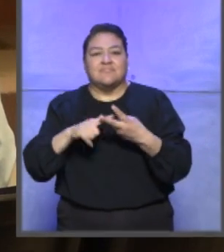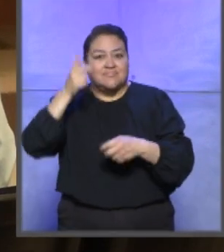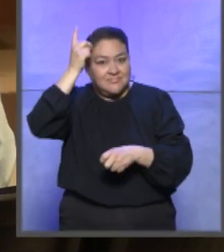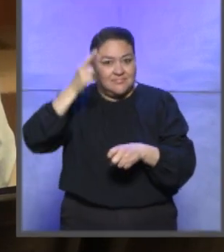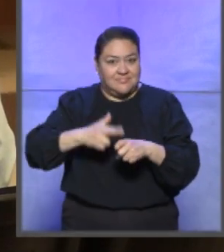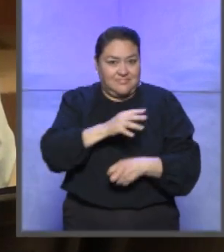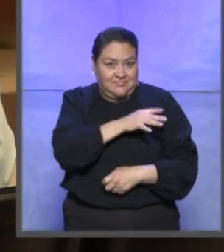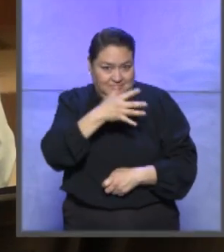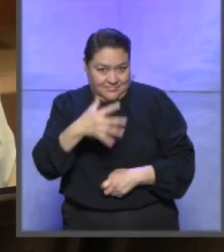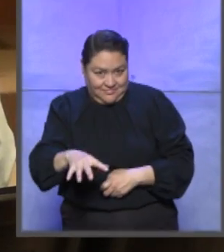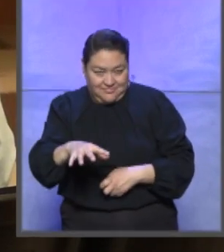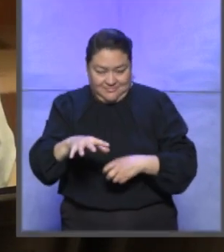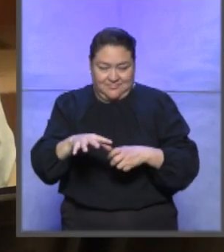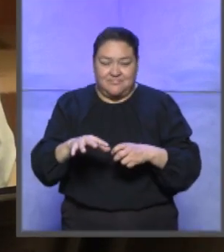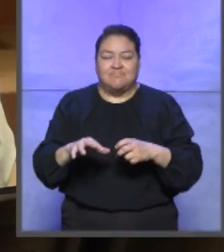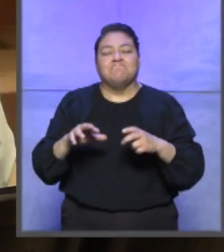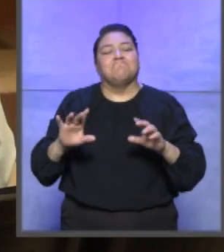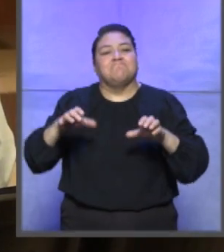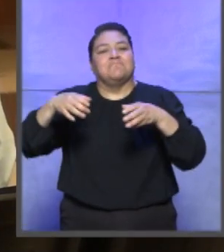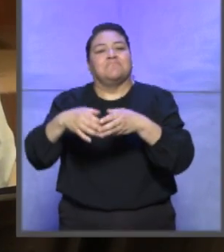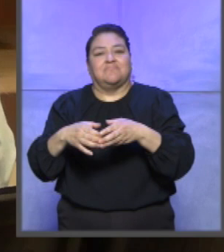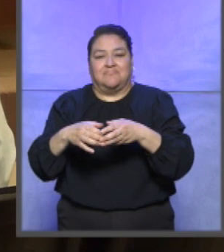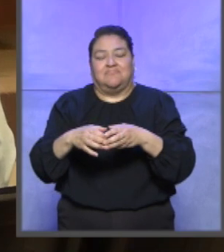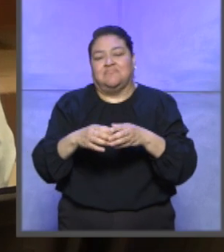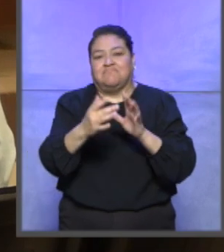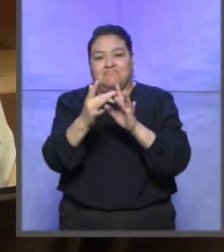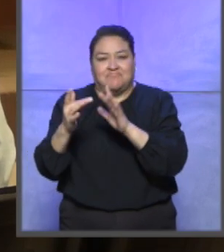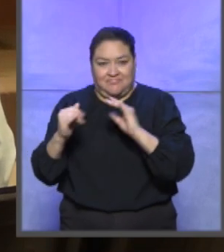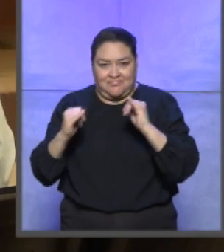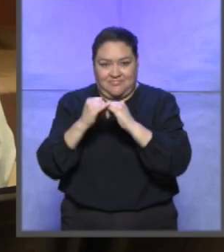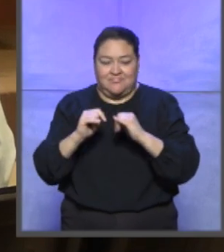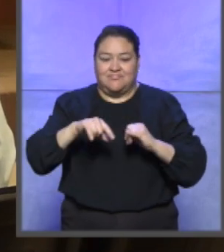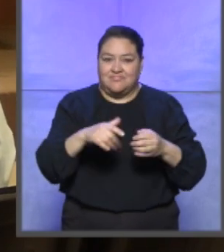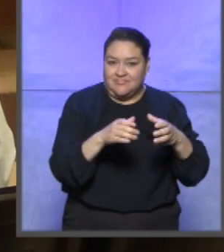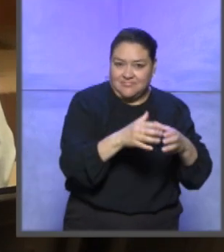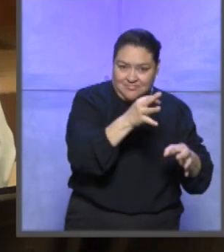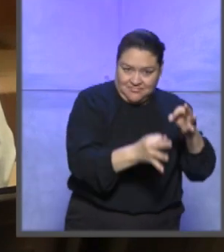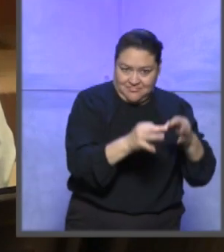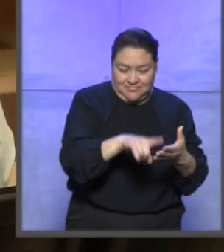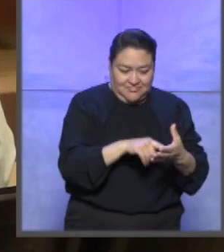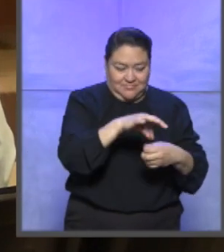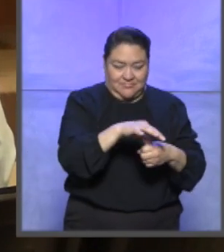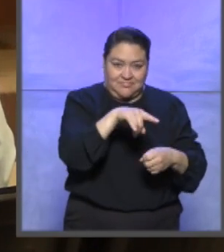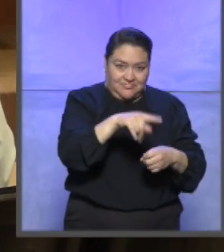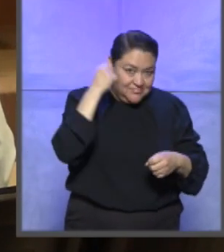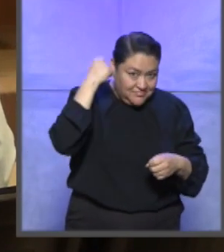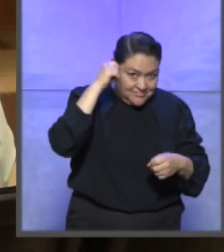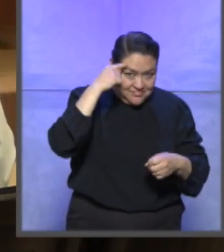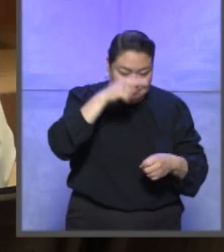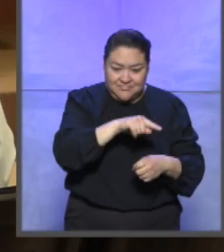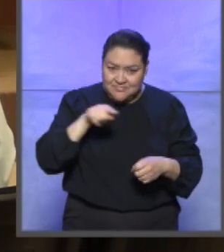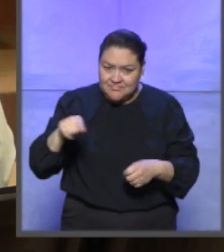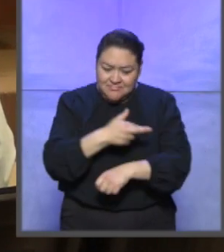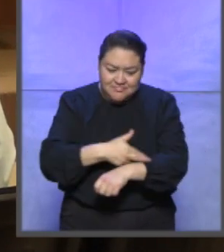conducto de la Dirección General de Relaciones Institucionales Nacionales, en colaboración con el Tribunal Electoral de Tabasco,